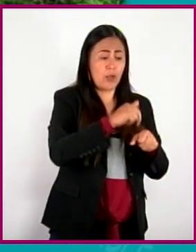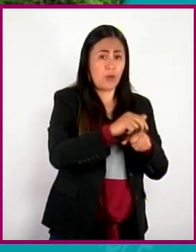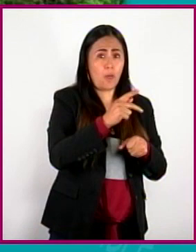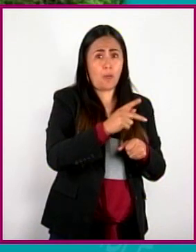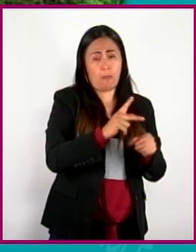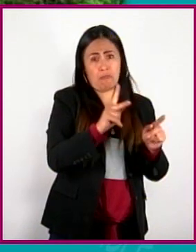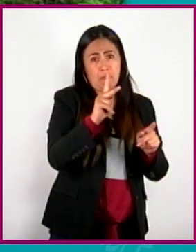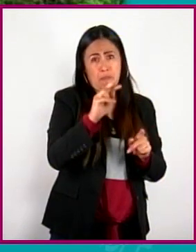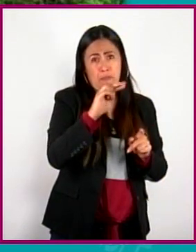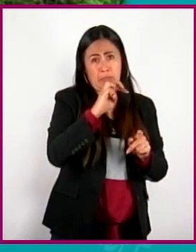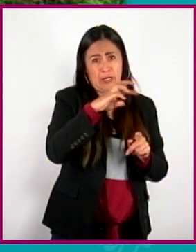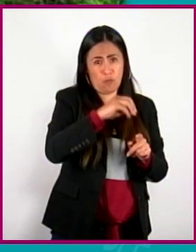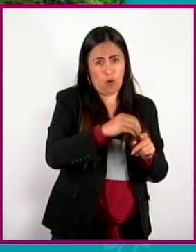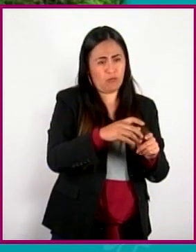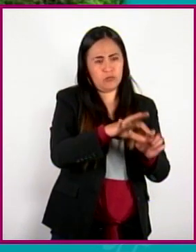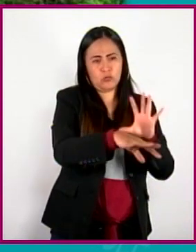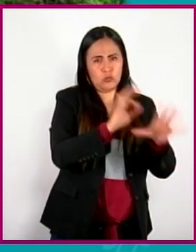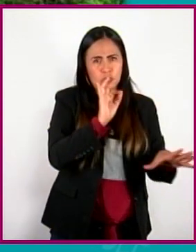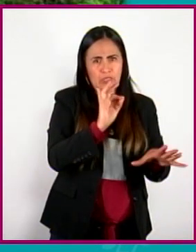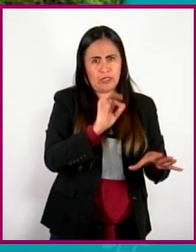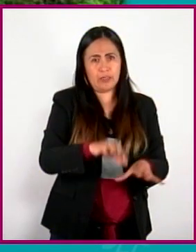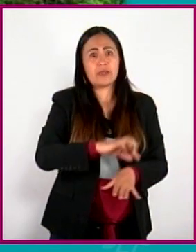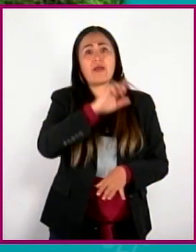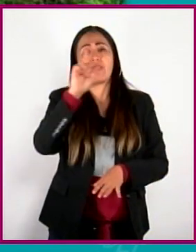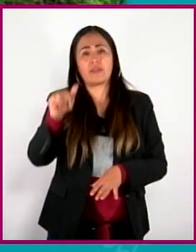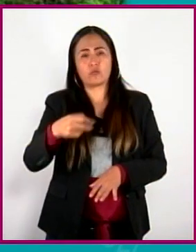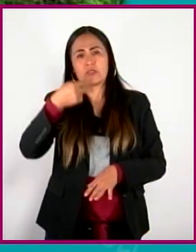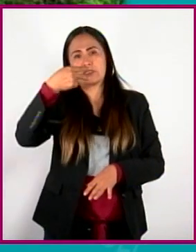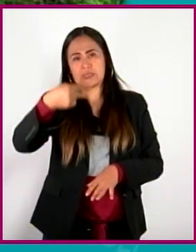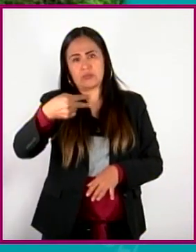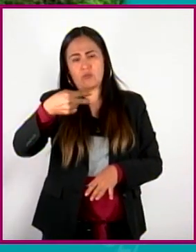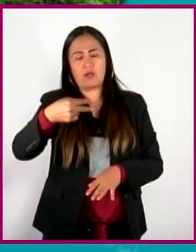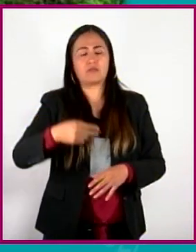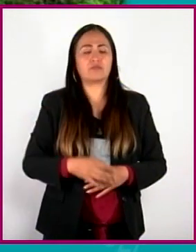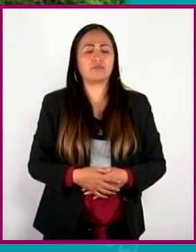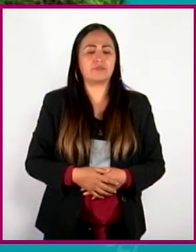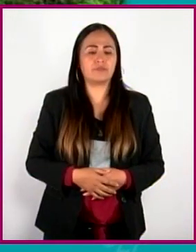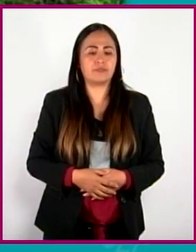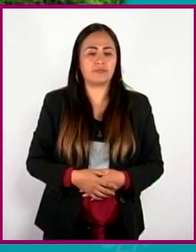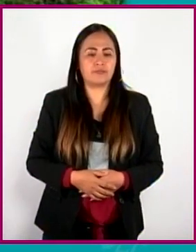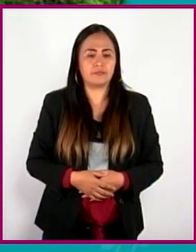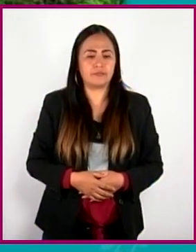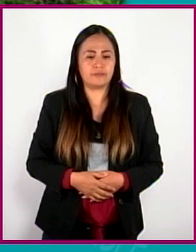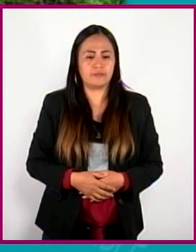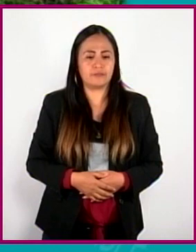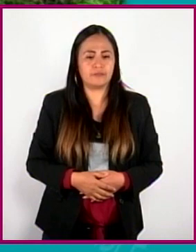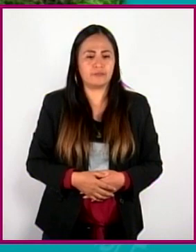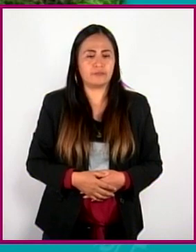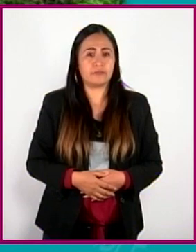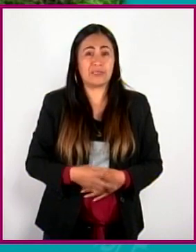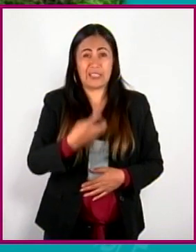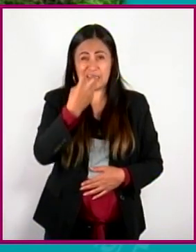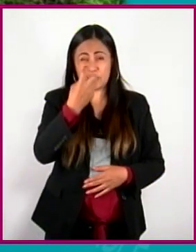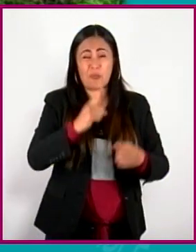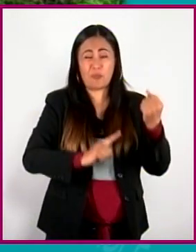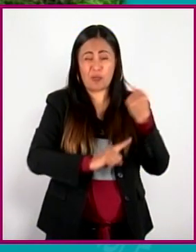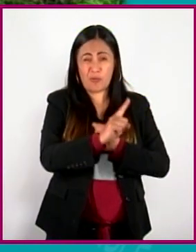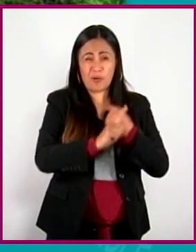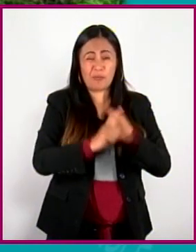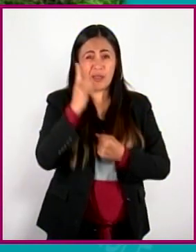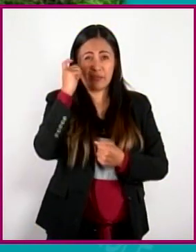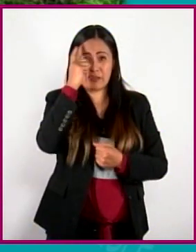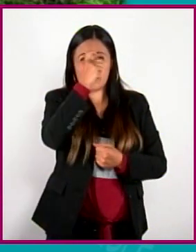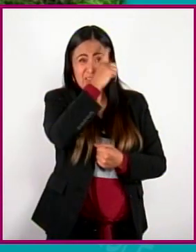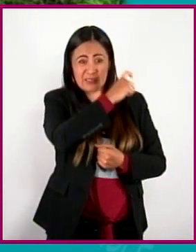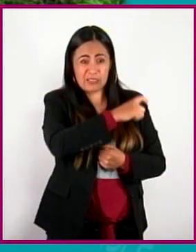grandes sean, y multiplicarlos para obtener el producto de ellos, ¿no? Pero es un problema muy difícil si te dan un número